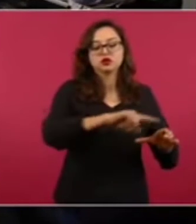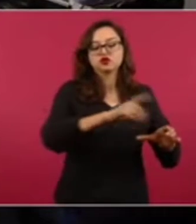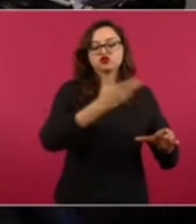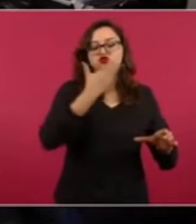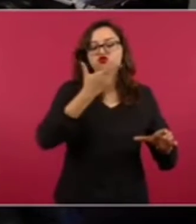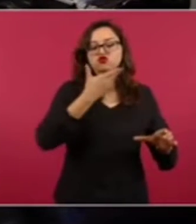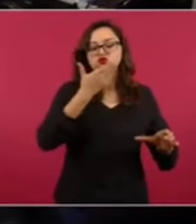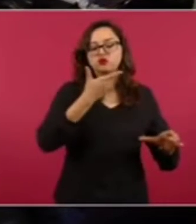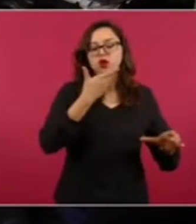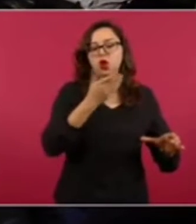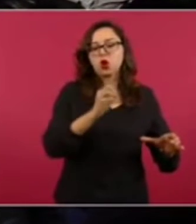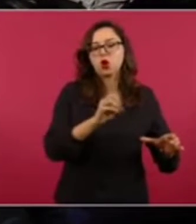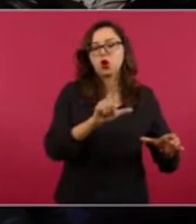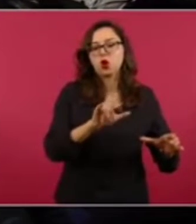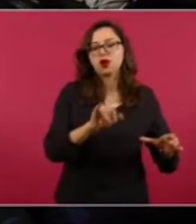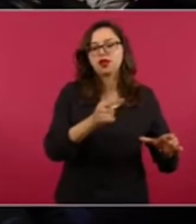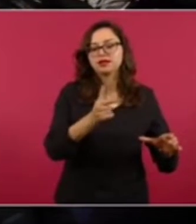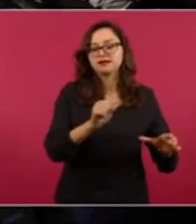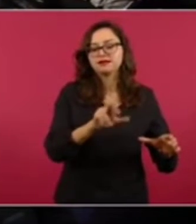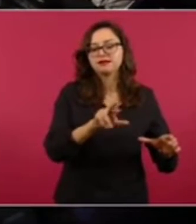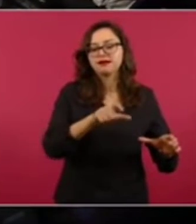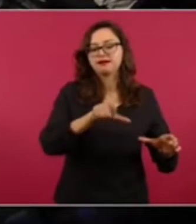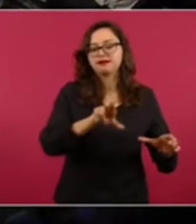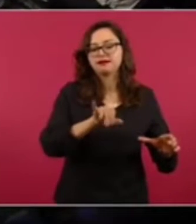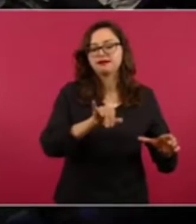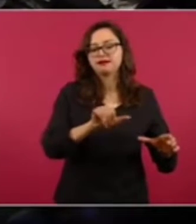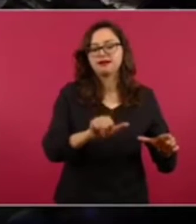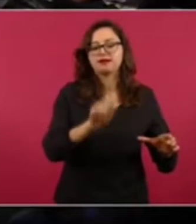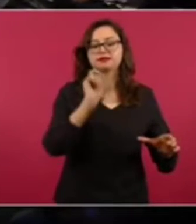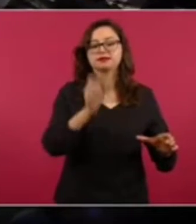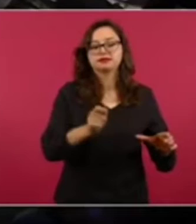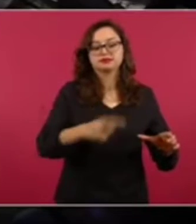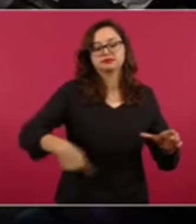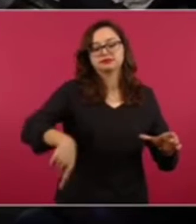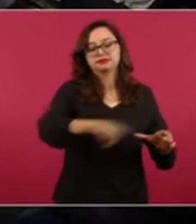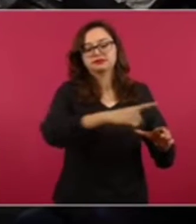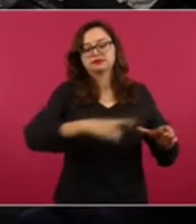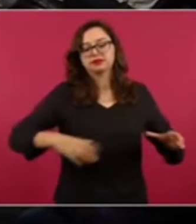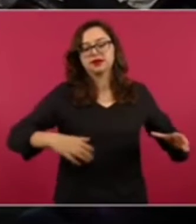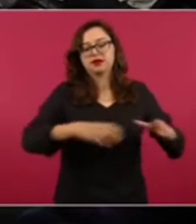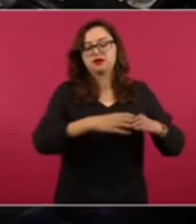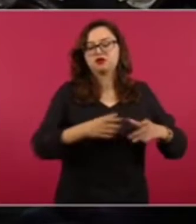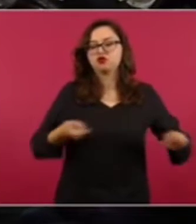Mandaban los de arriba, los potentados,